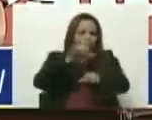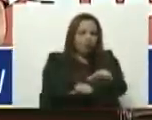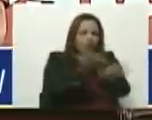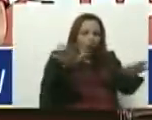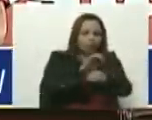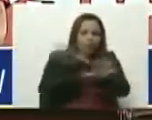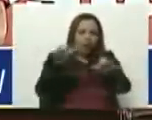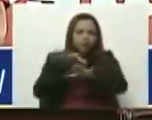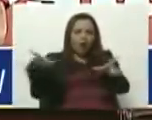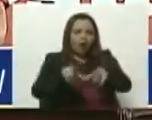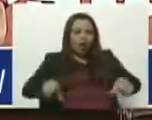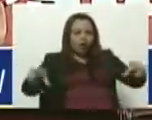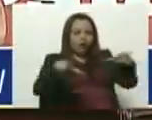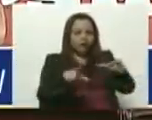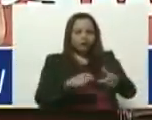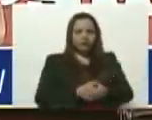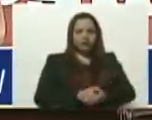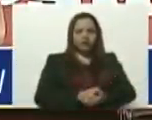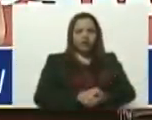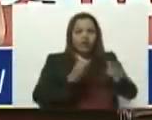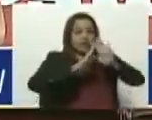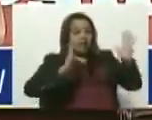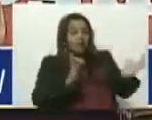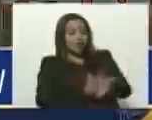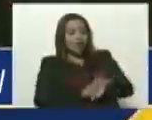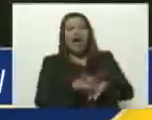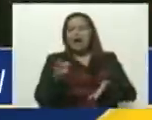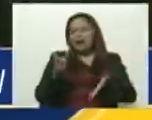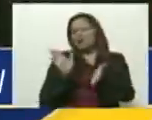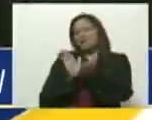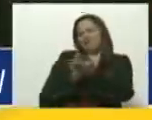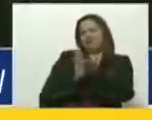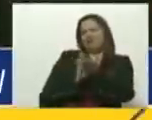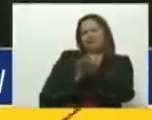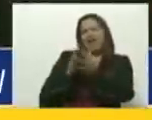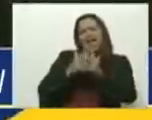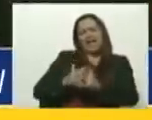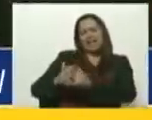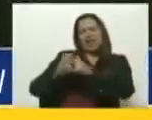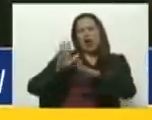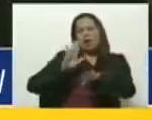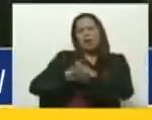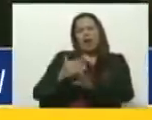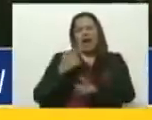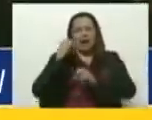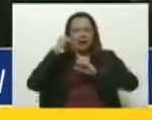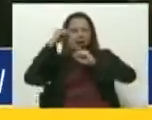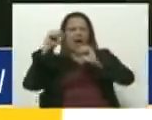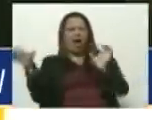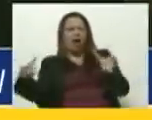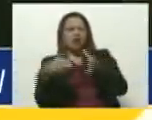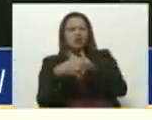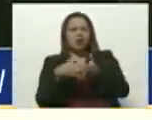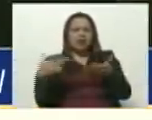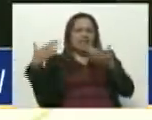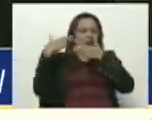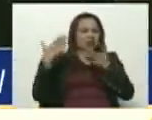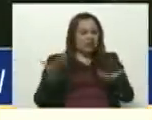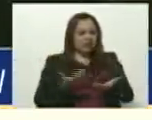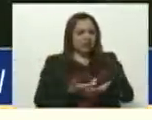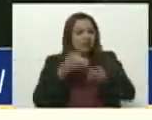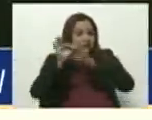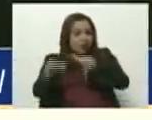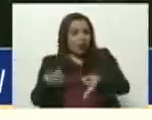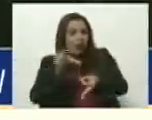sitio y el mundo hubiese aplaudido a eeuu porque venció a unos terroristas seguro